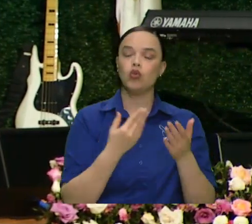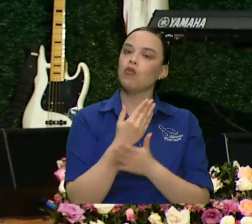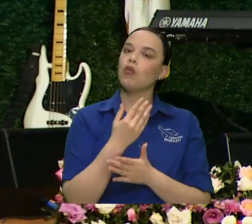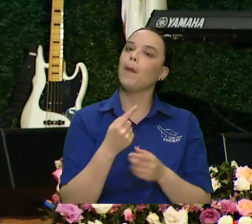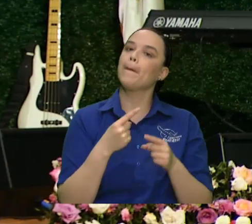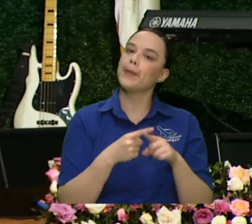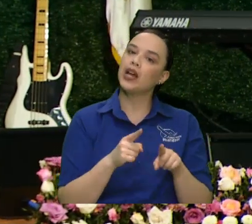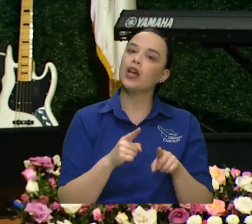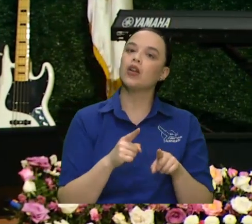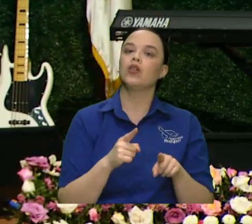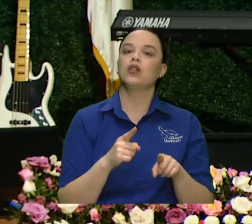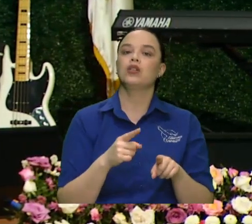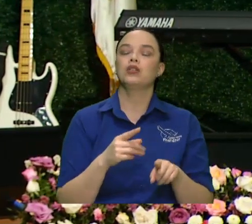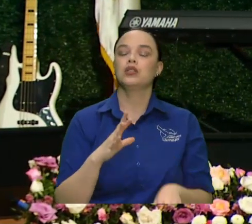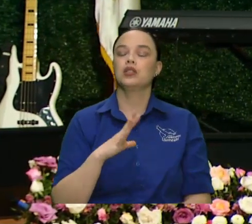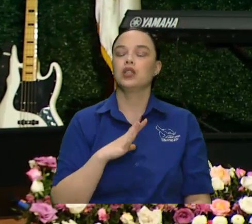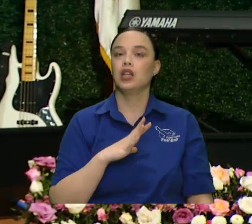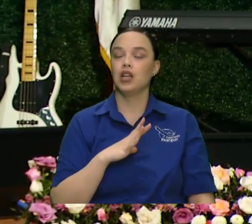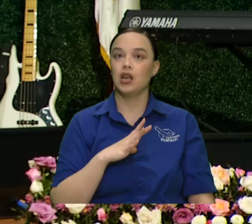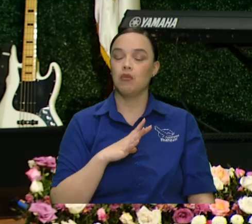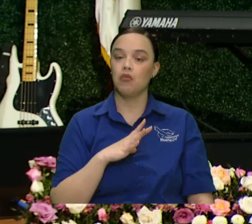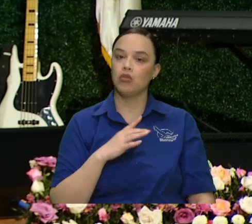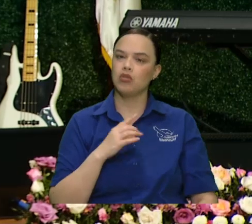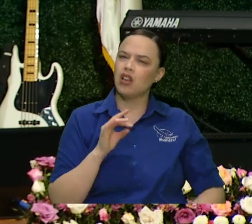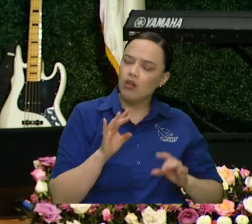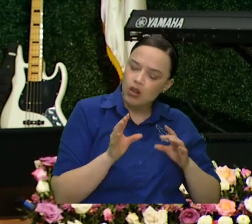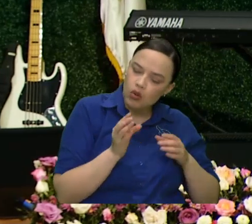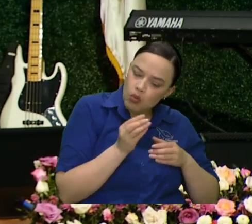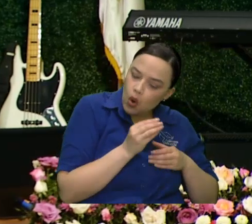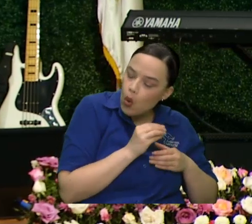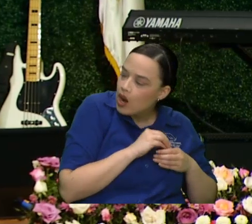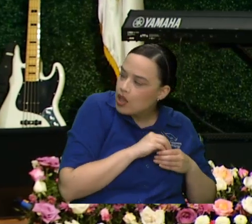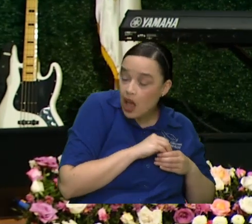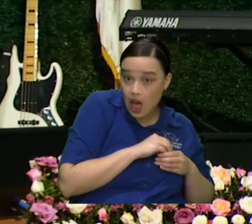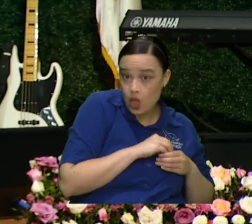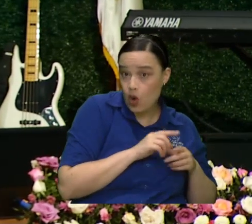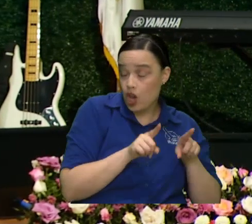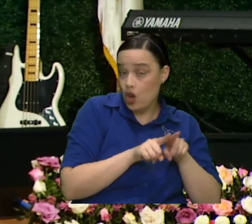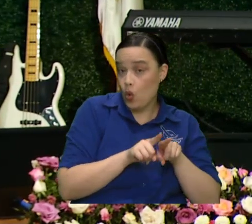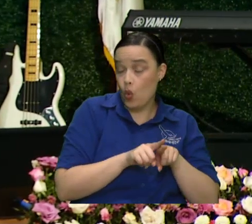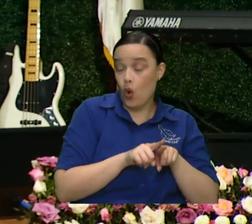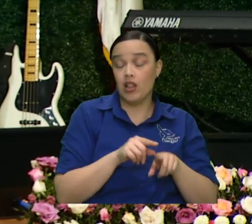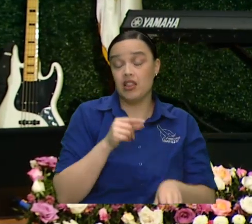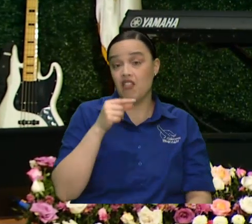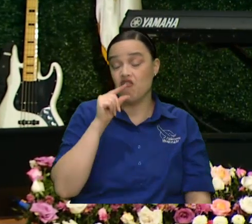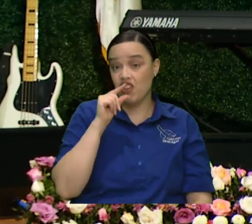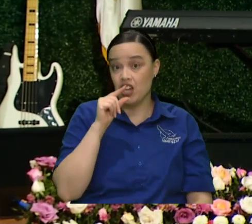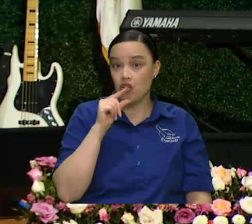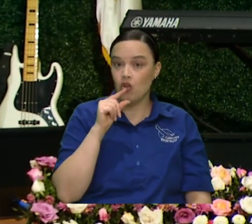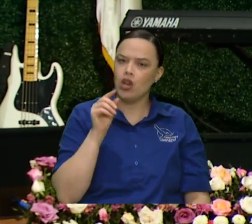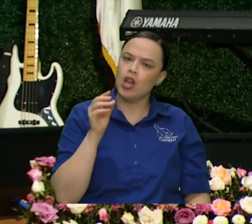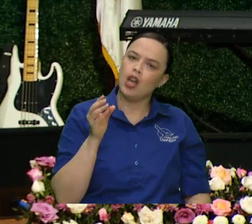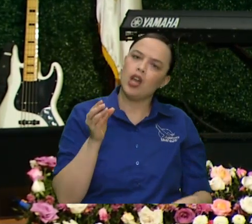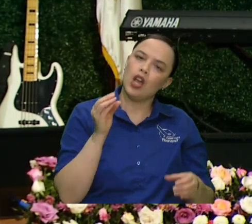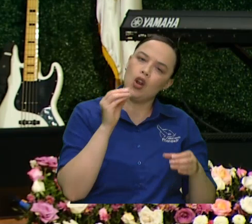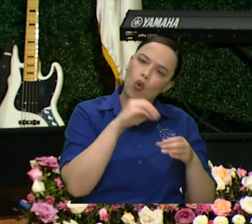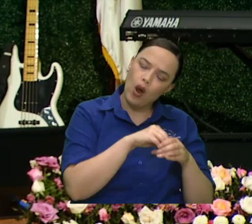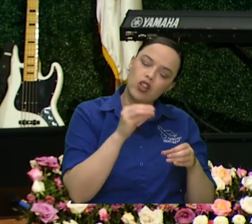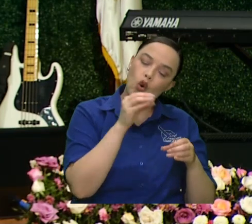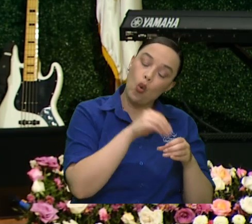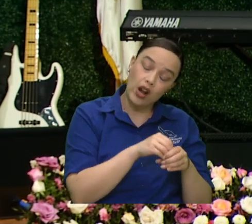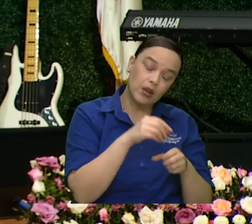reserva ahí que la tuvimos guardada así como el vino dice en verdad que lo guardan por años a veces hay problemas que